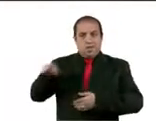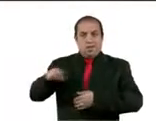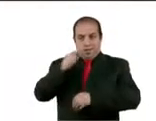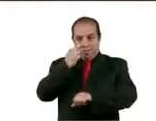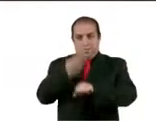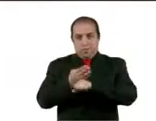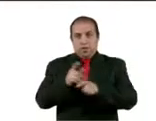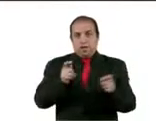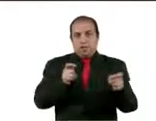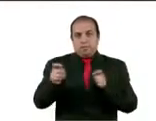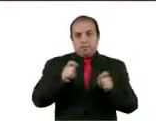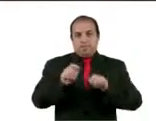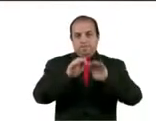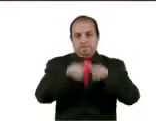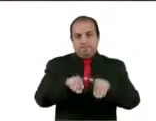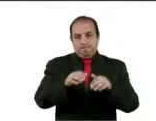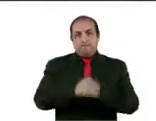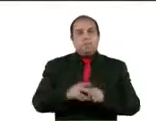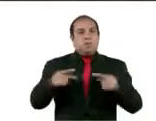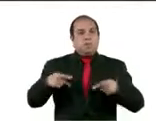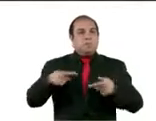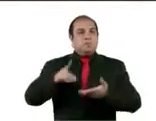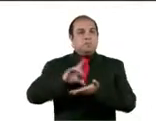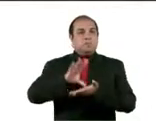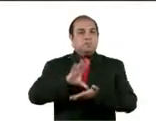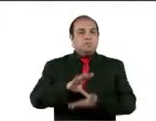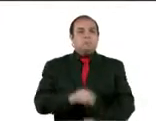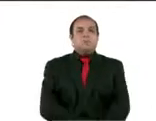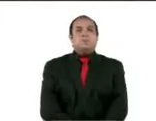operar el registro.